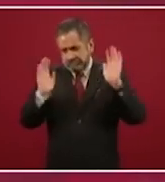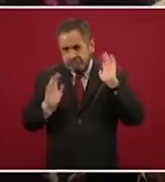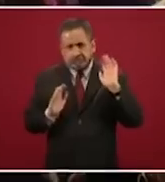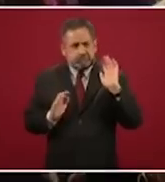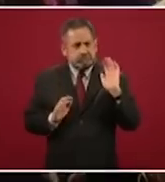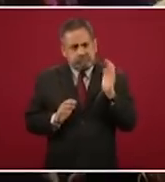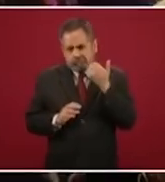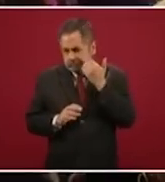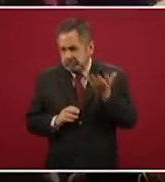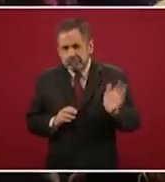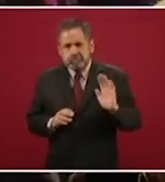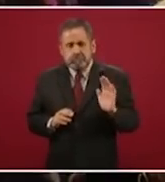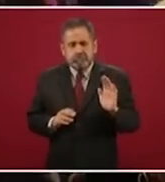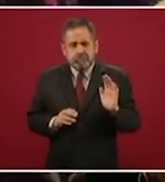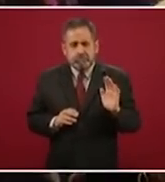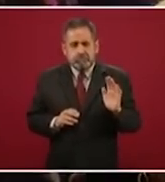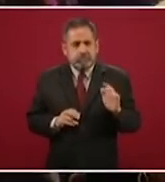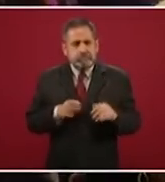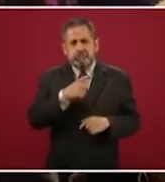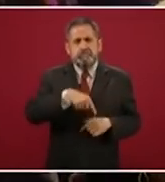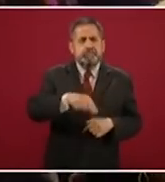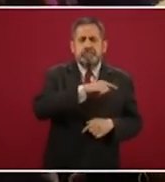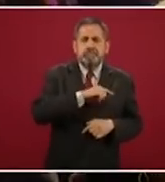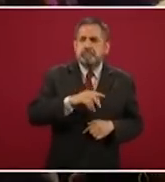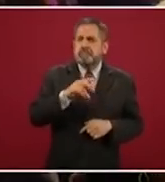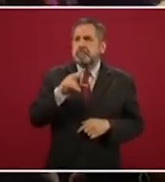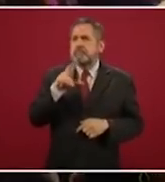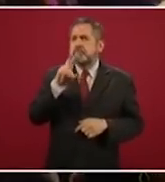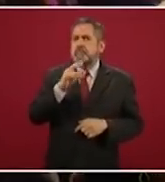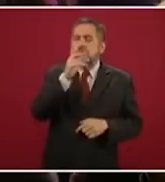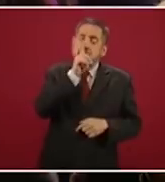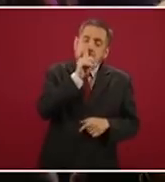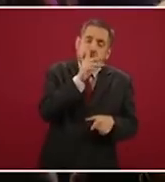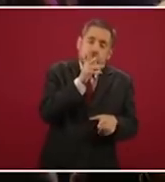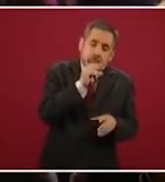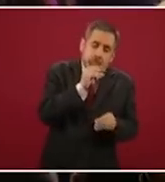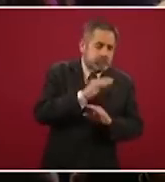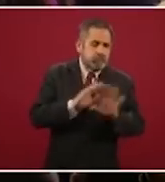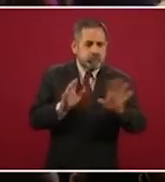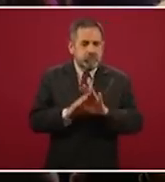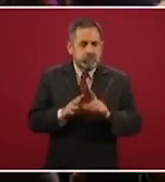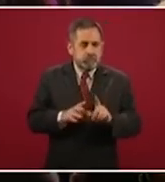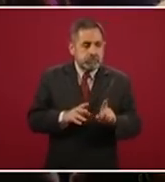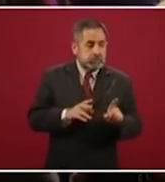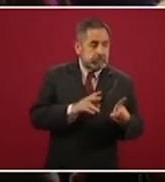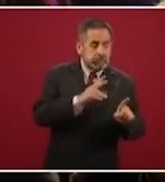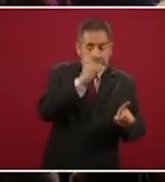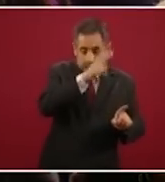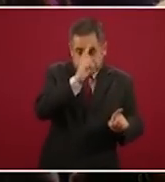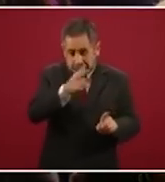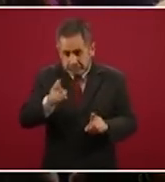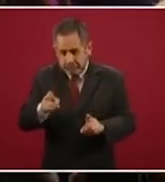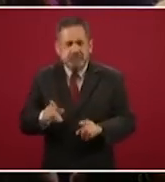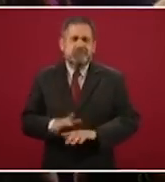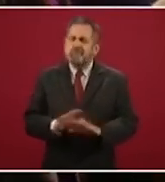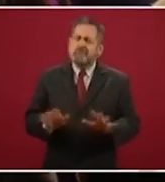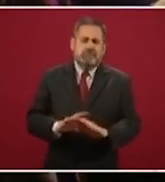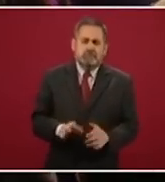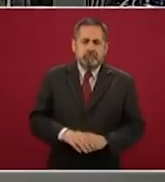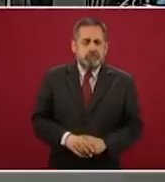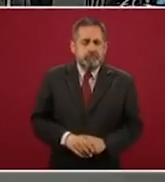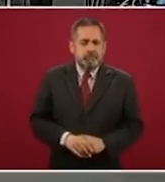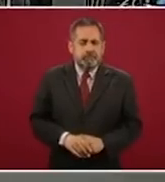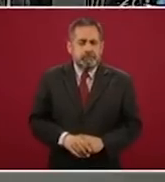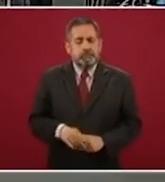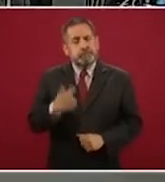todas, que nadie se quede callado. Y prohibido prohibir. Presidente, en